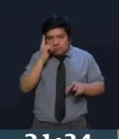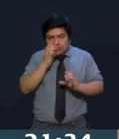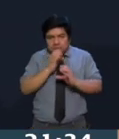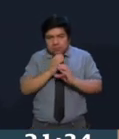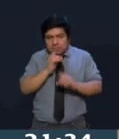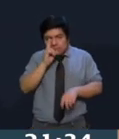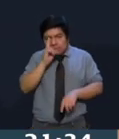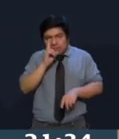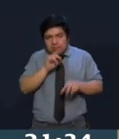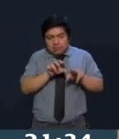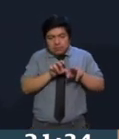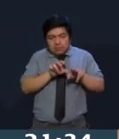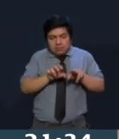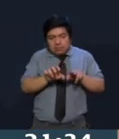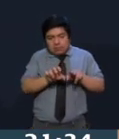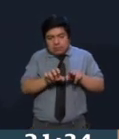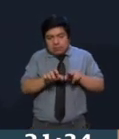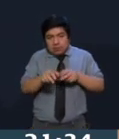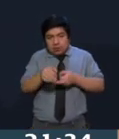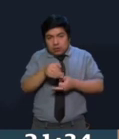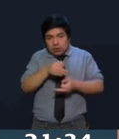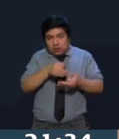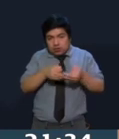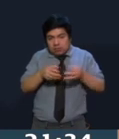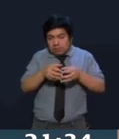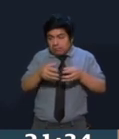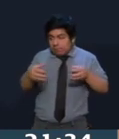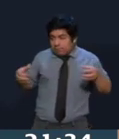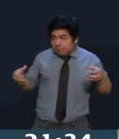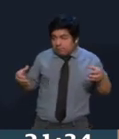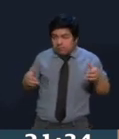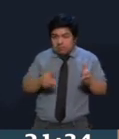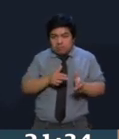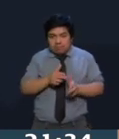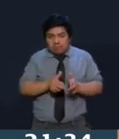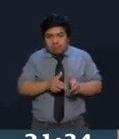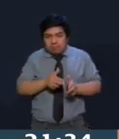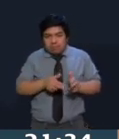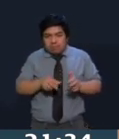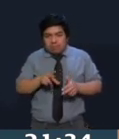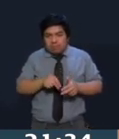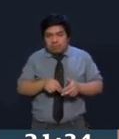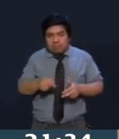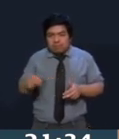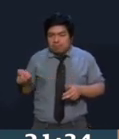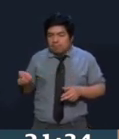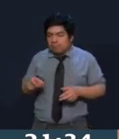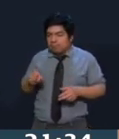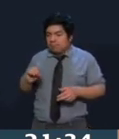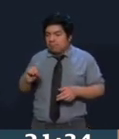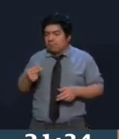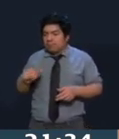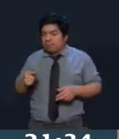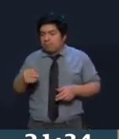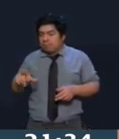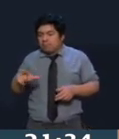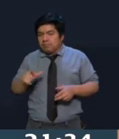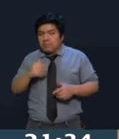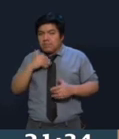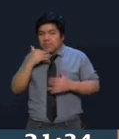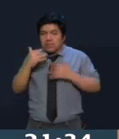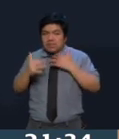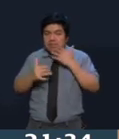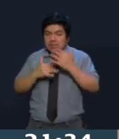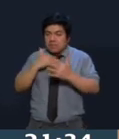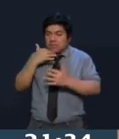de un convoy, no todo el convoy ni todo el tren, pues pues Xóchitl Gálvez dijo que la corrupción había